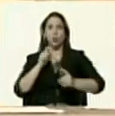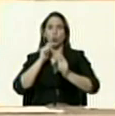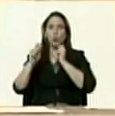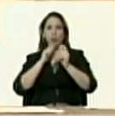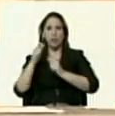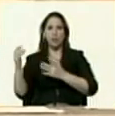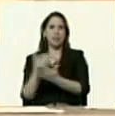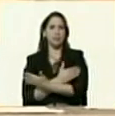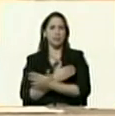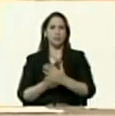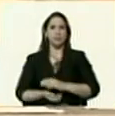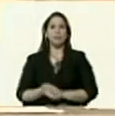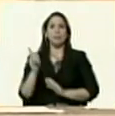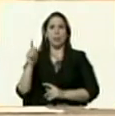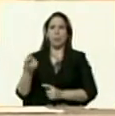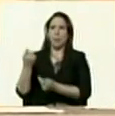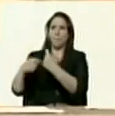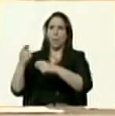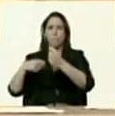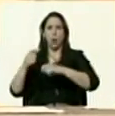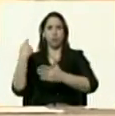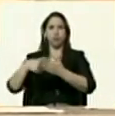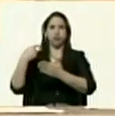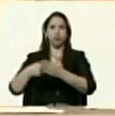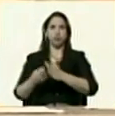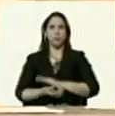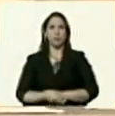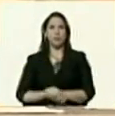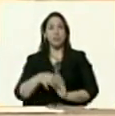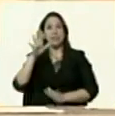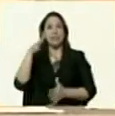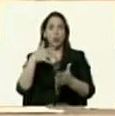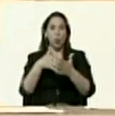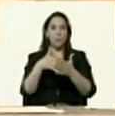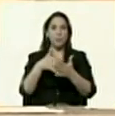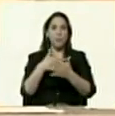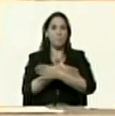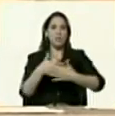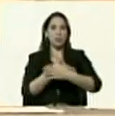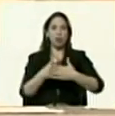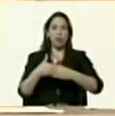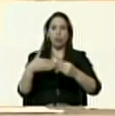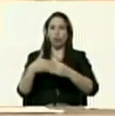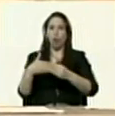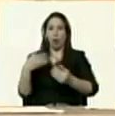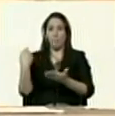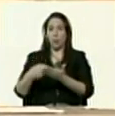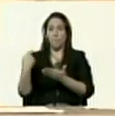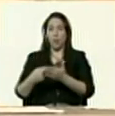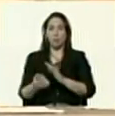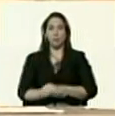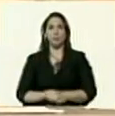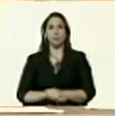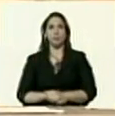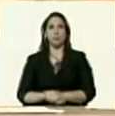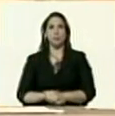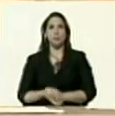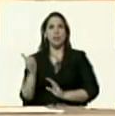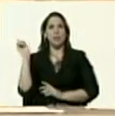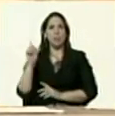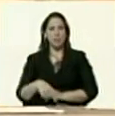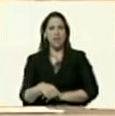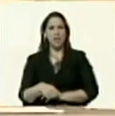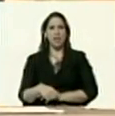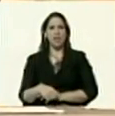quitar el flujo de remesas, 5 mil millones de dólares en remesas. Y además, que le sabían